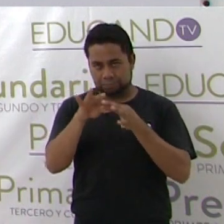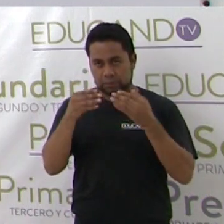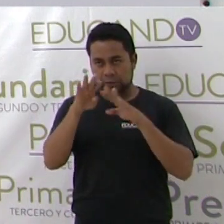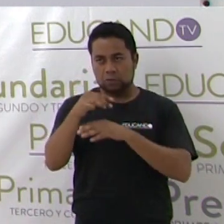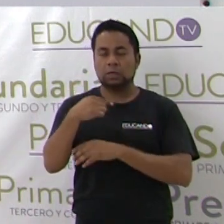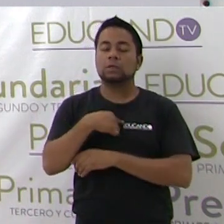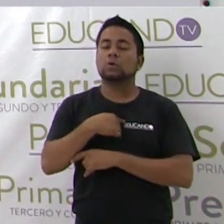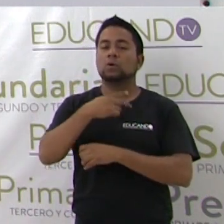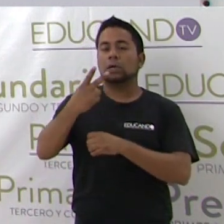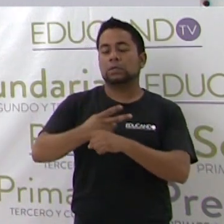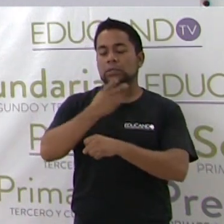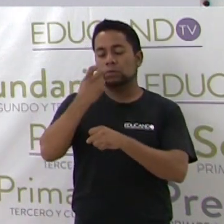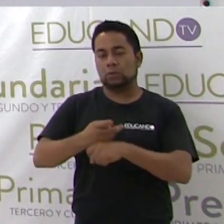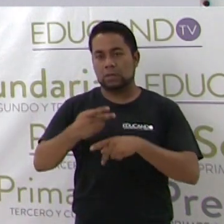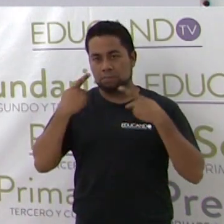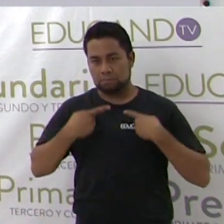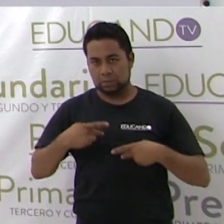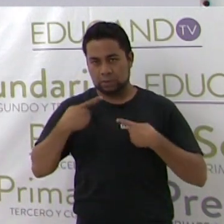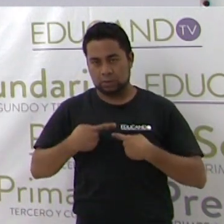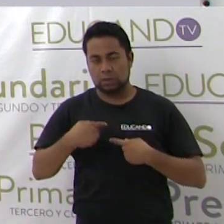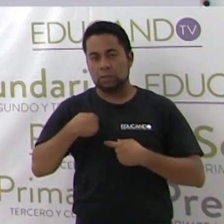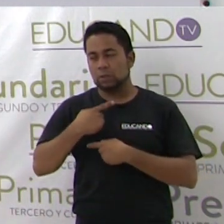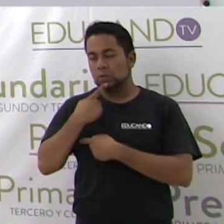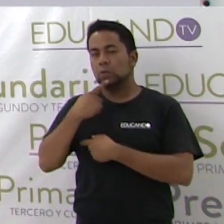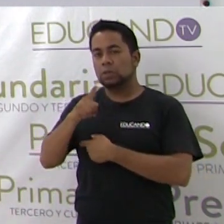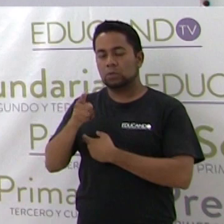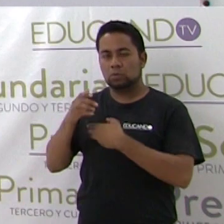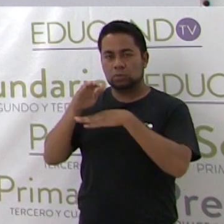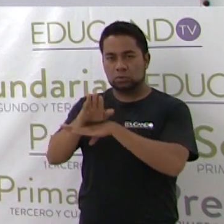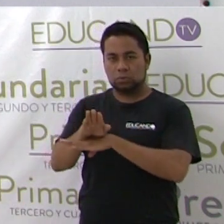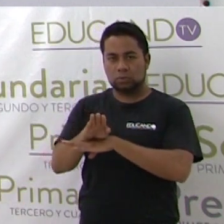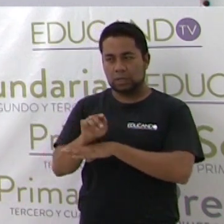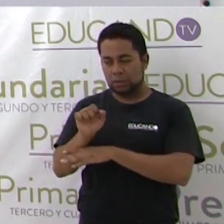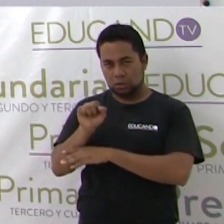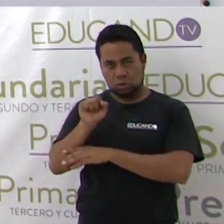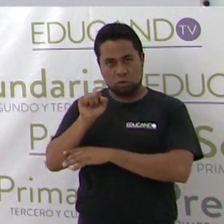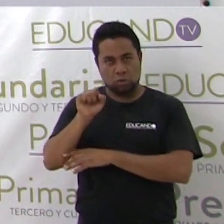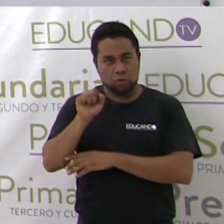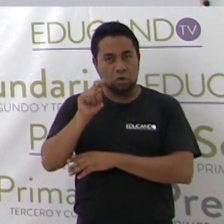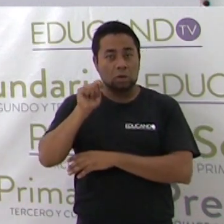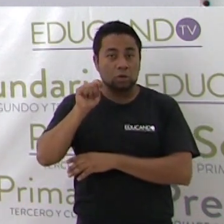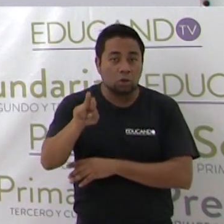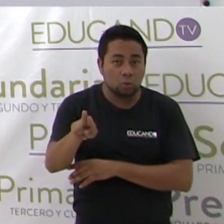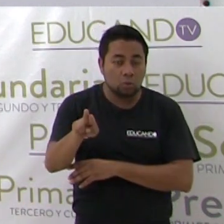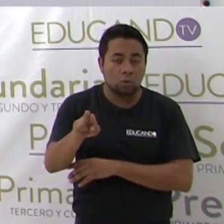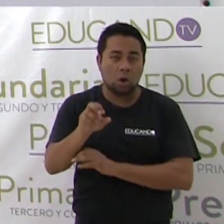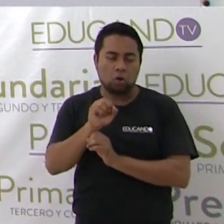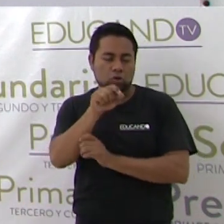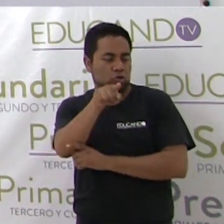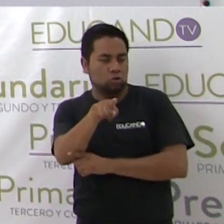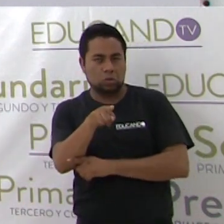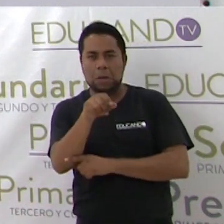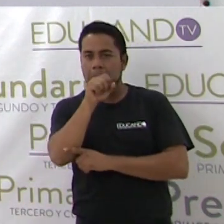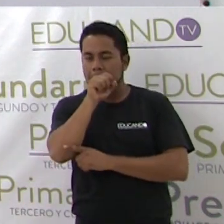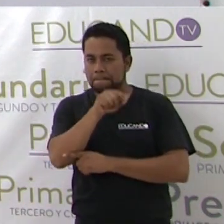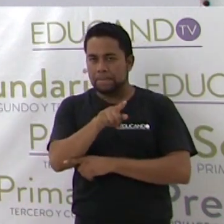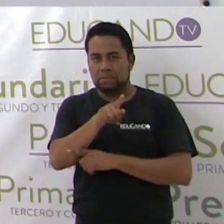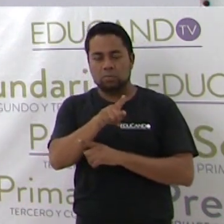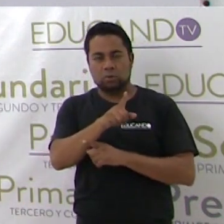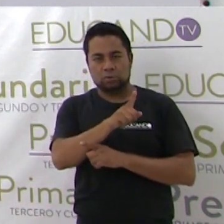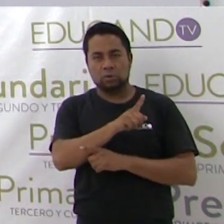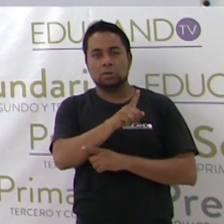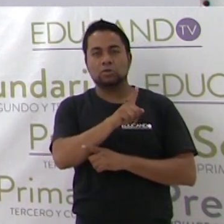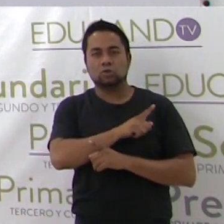En la segunda persona estoy hablando de tú. del mismo singular. Y en